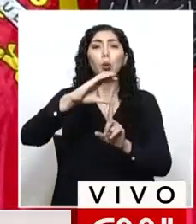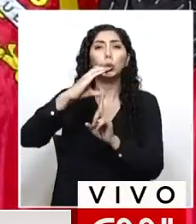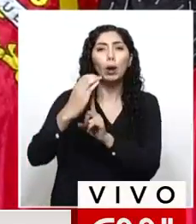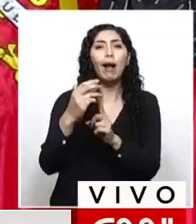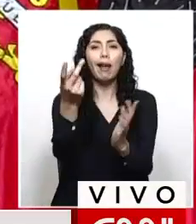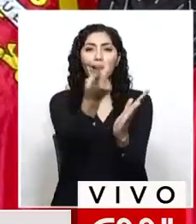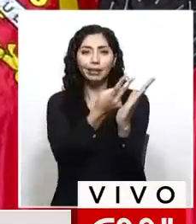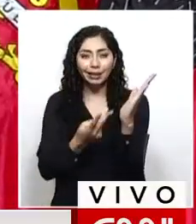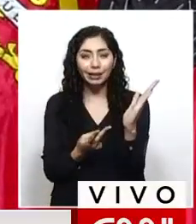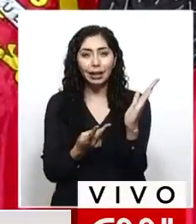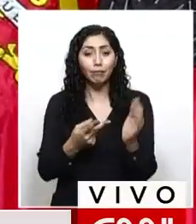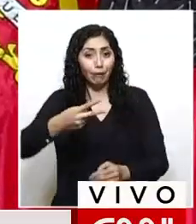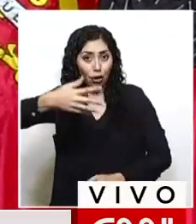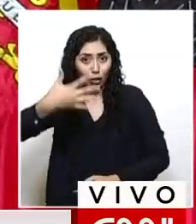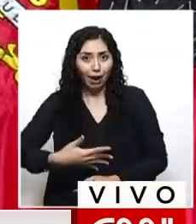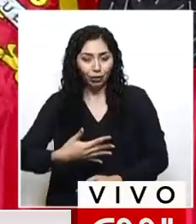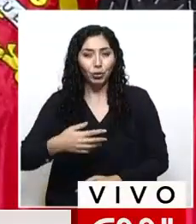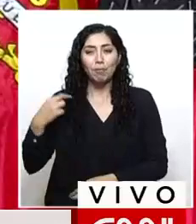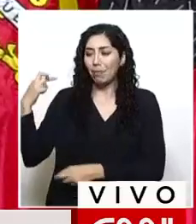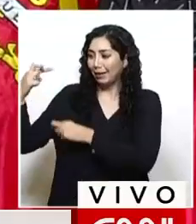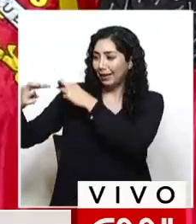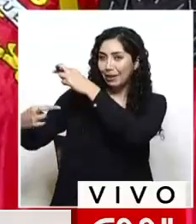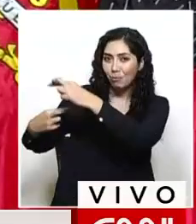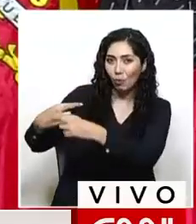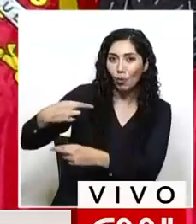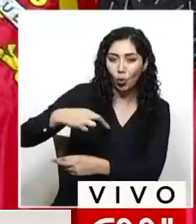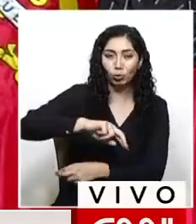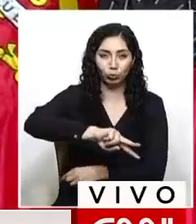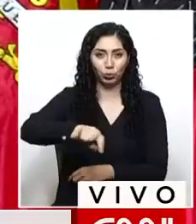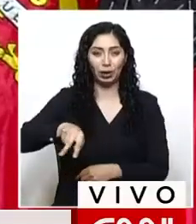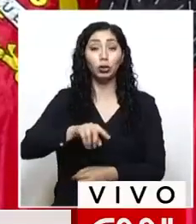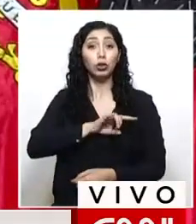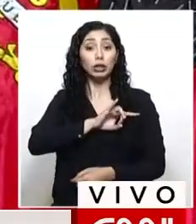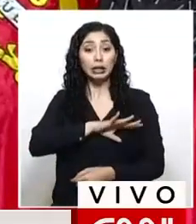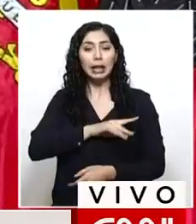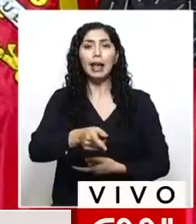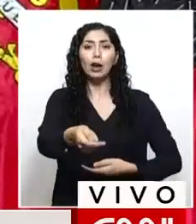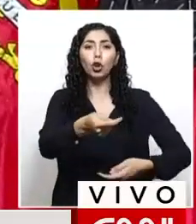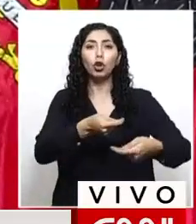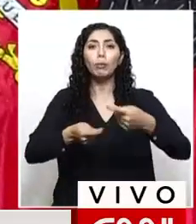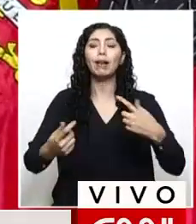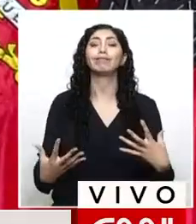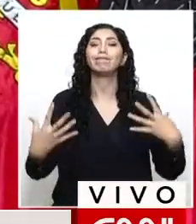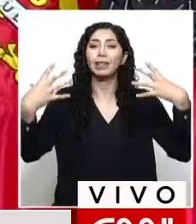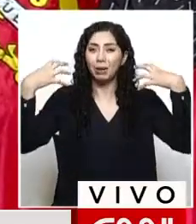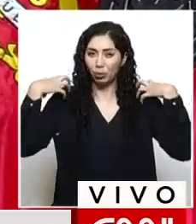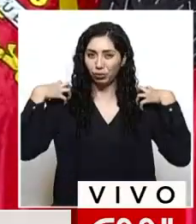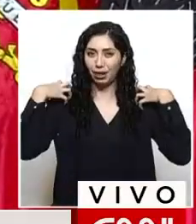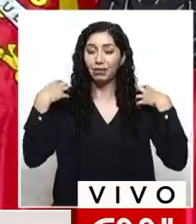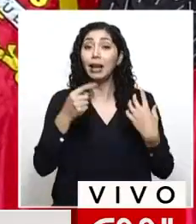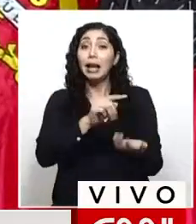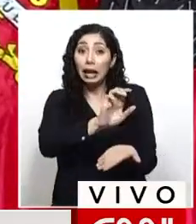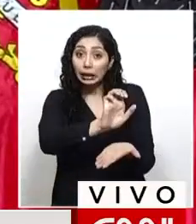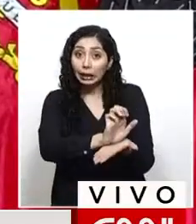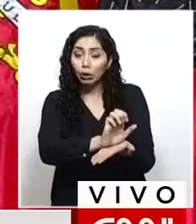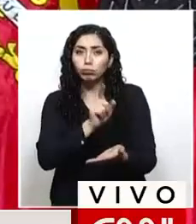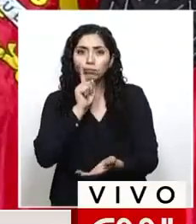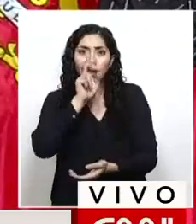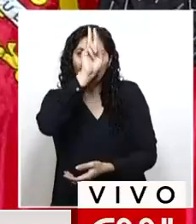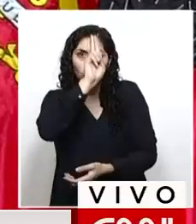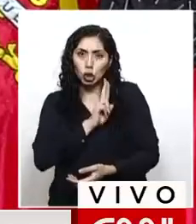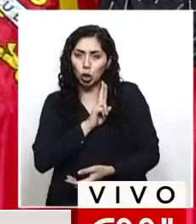riqueza patrimonial, material e inmaterial. Un Chile con economía responsable, en que el Estado tendrá un rol más activo